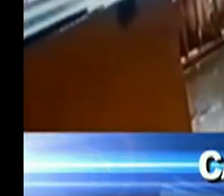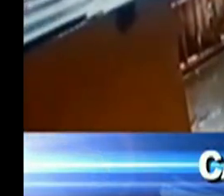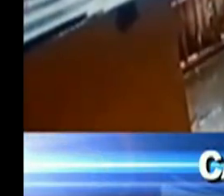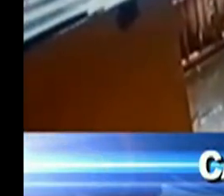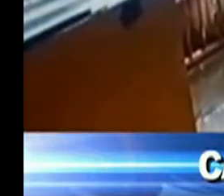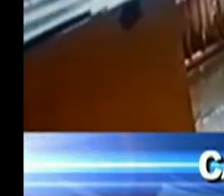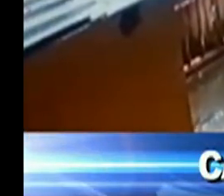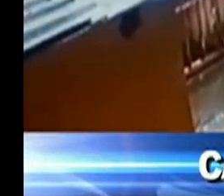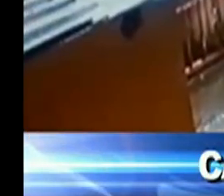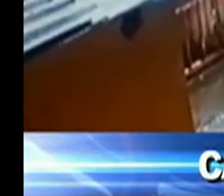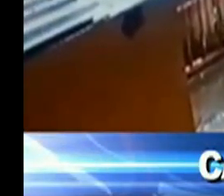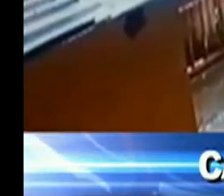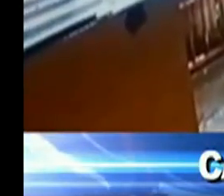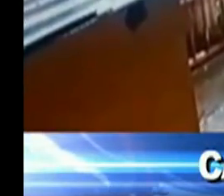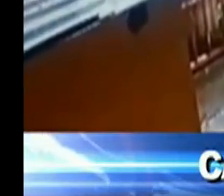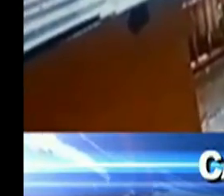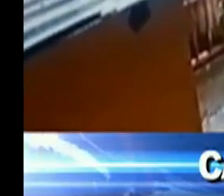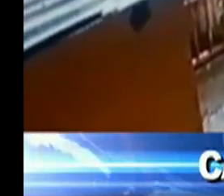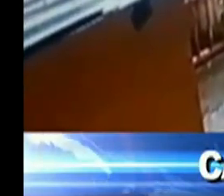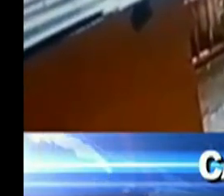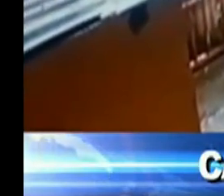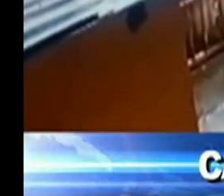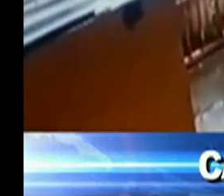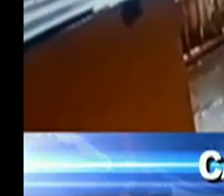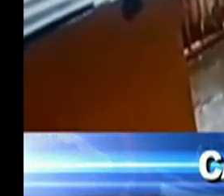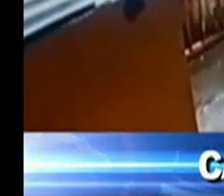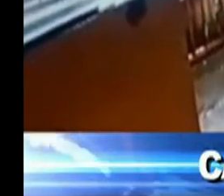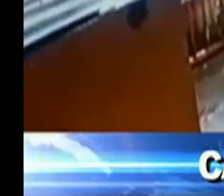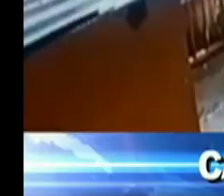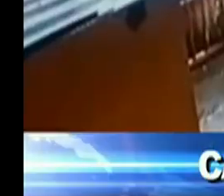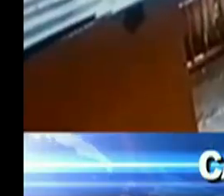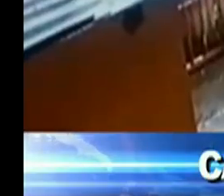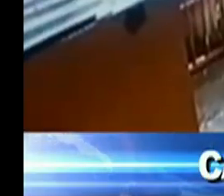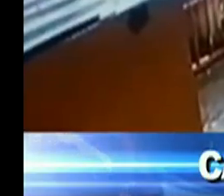Guayas. Cámaras de seguridad captaron el hecho.